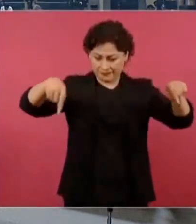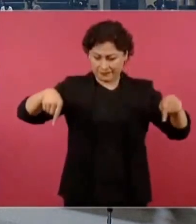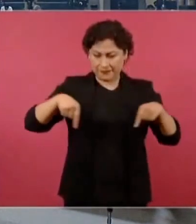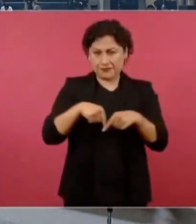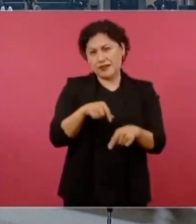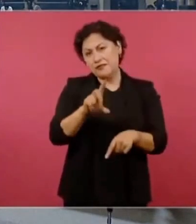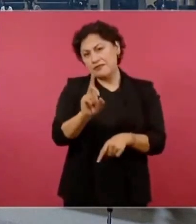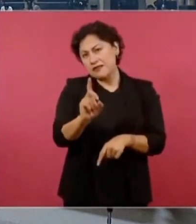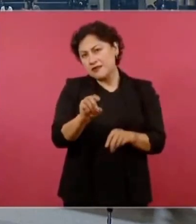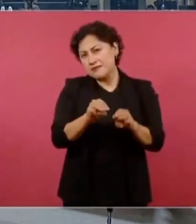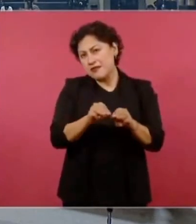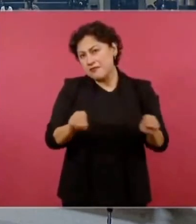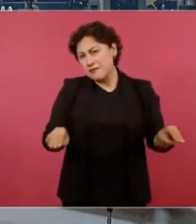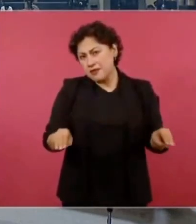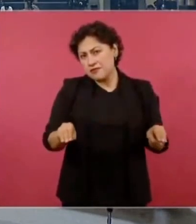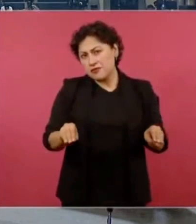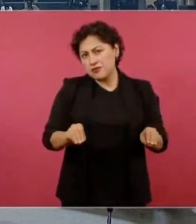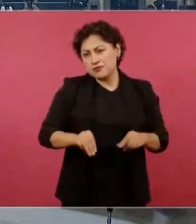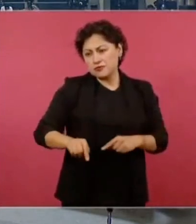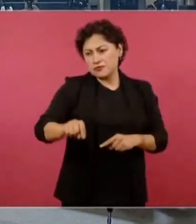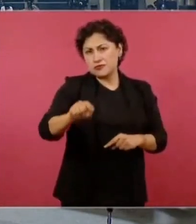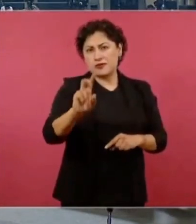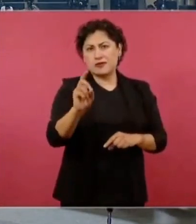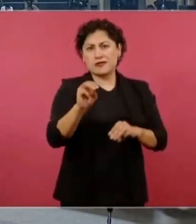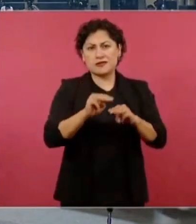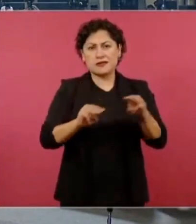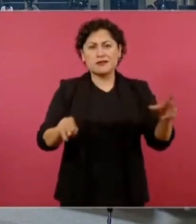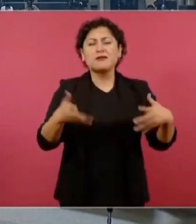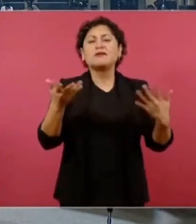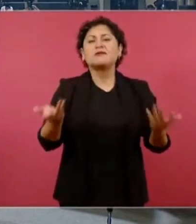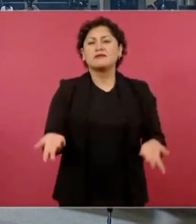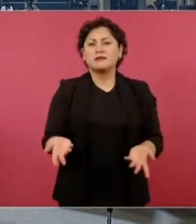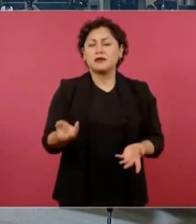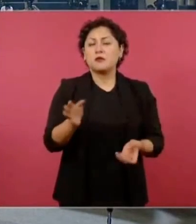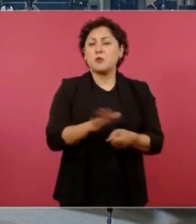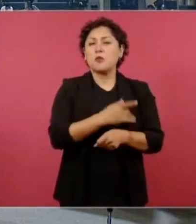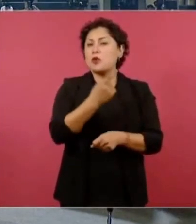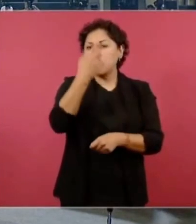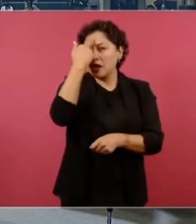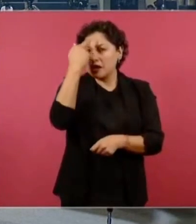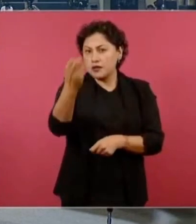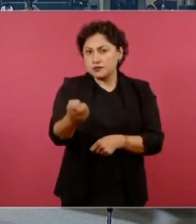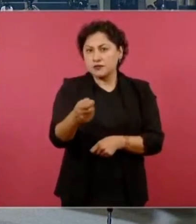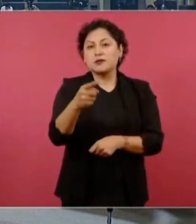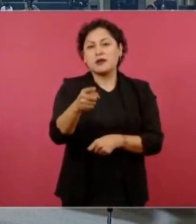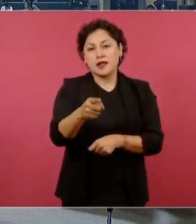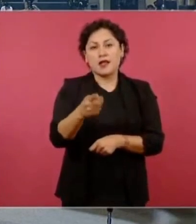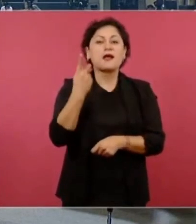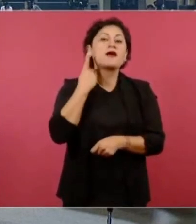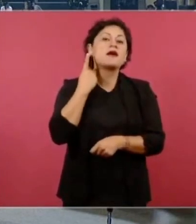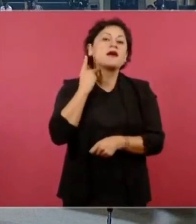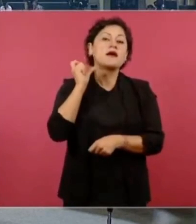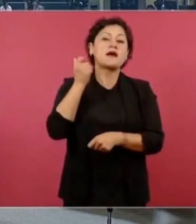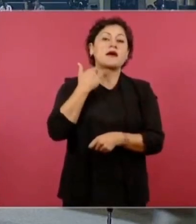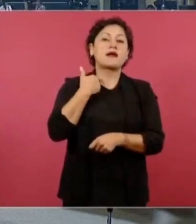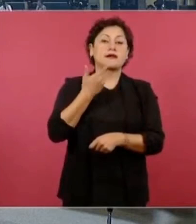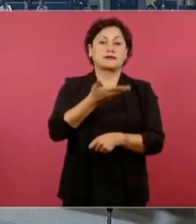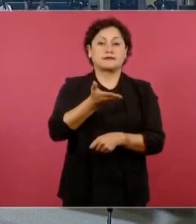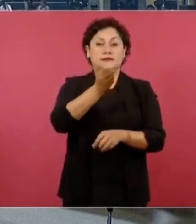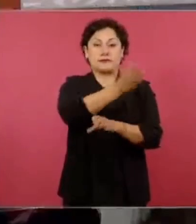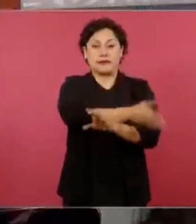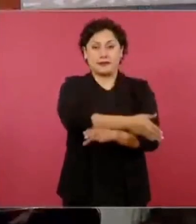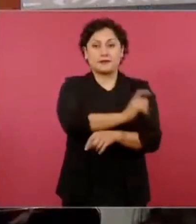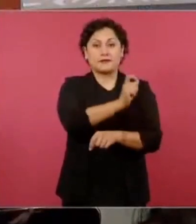porque era el negocio de las empresas inmobiliarias vinculados con los políticos corruptos.